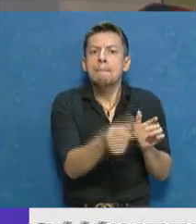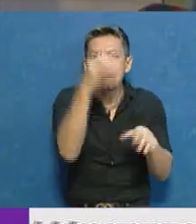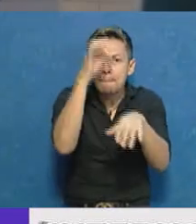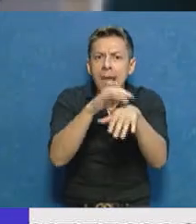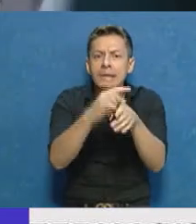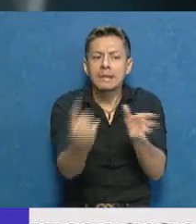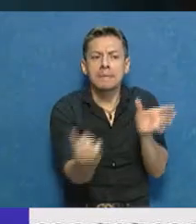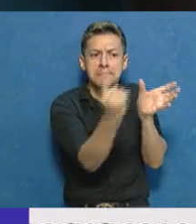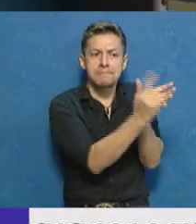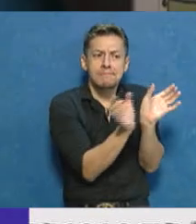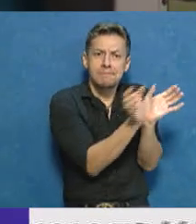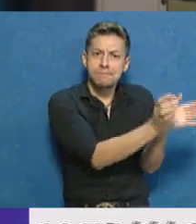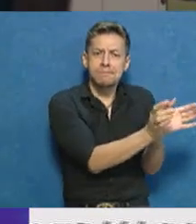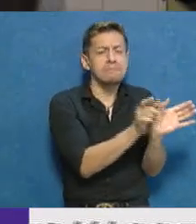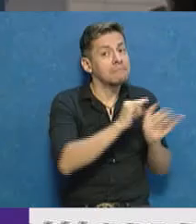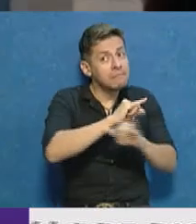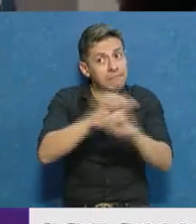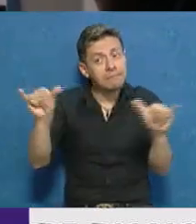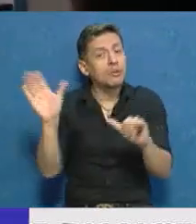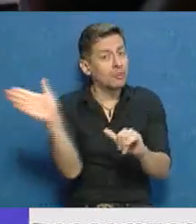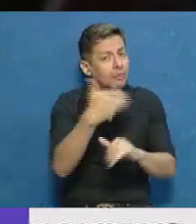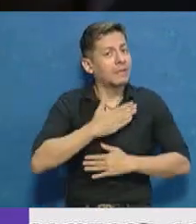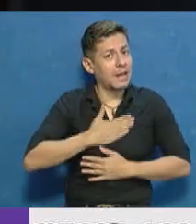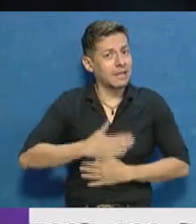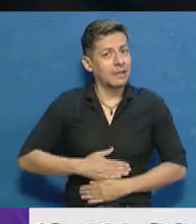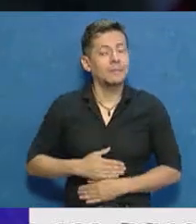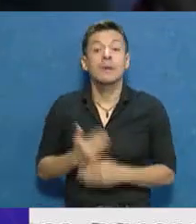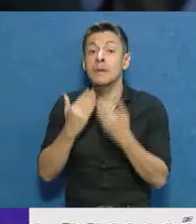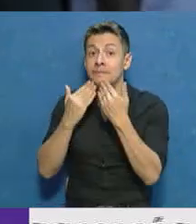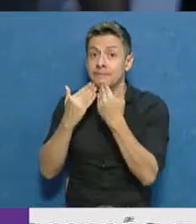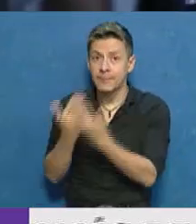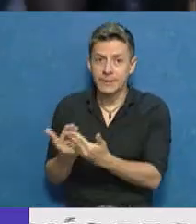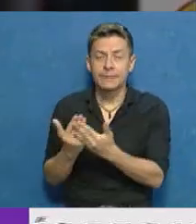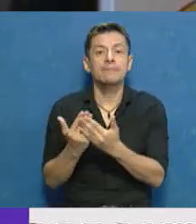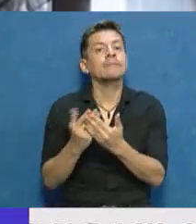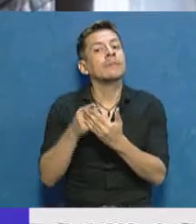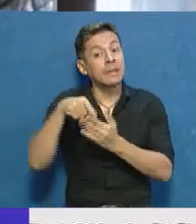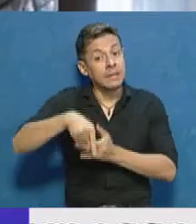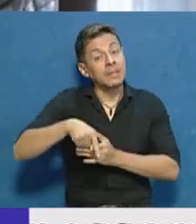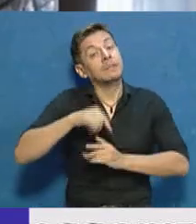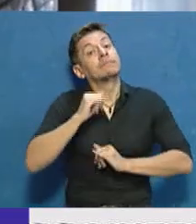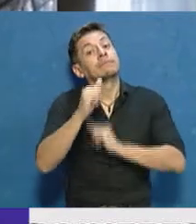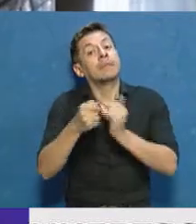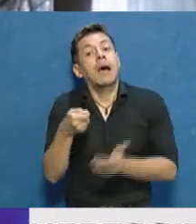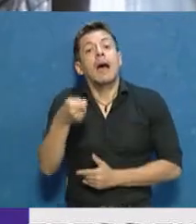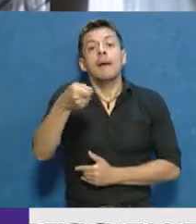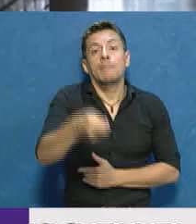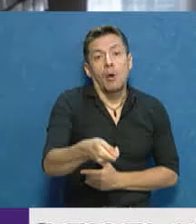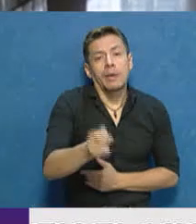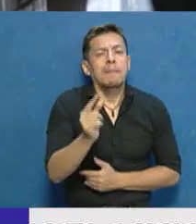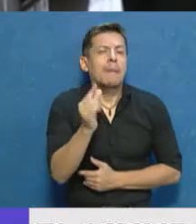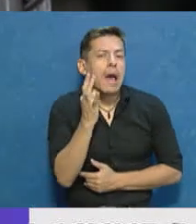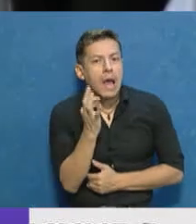mensaje de tranquilidad. Muchas gracias. De nada. Bien, y aportar quizás desde aquí un granito de arena.